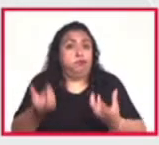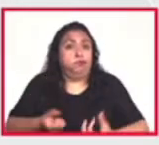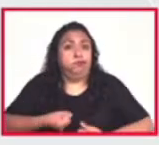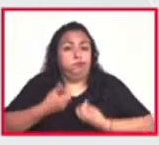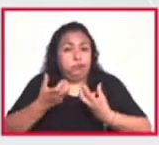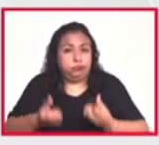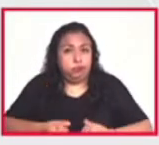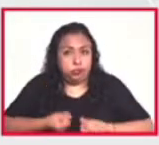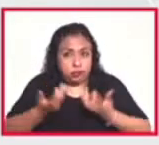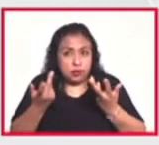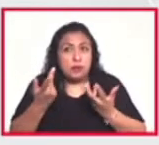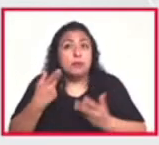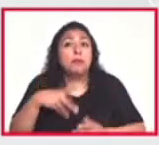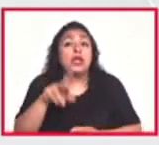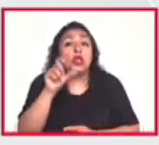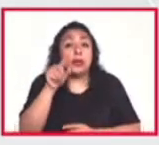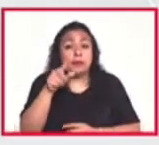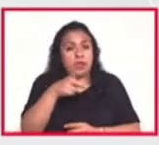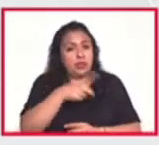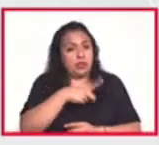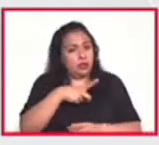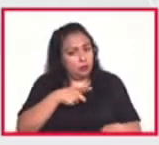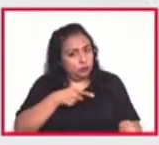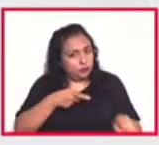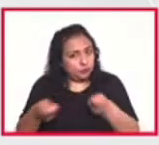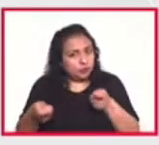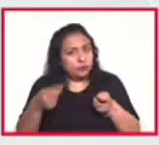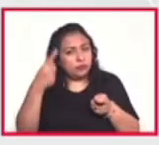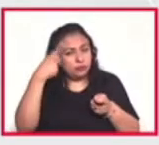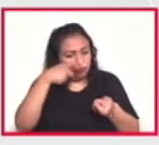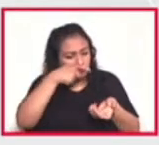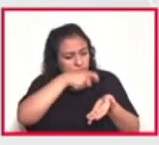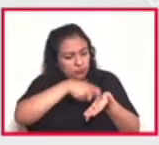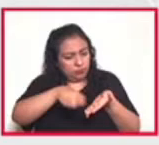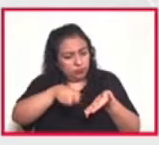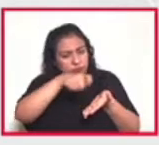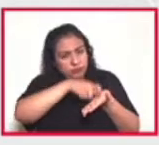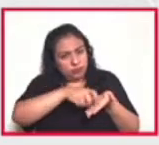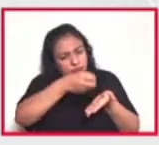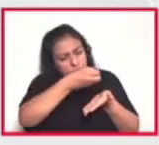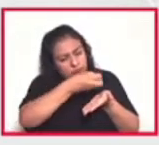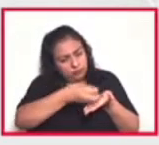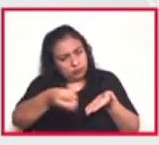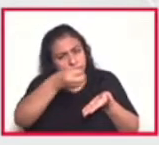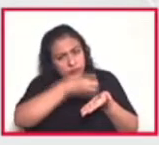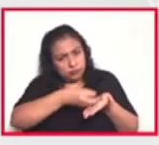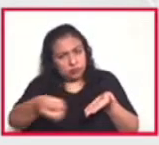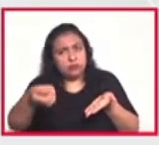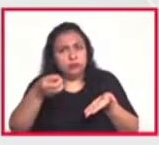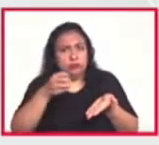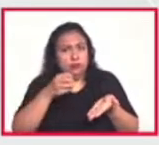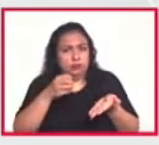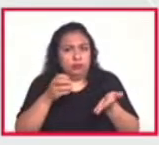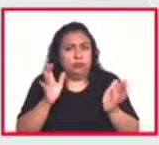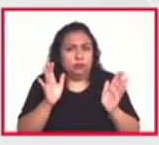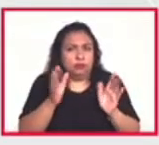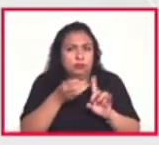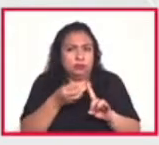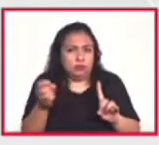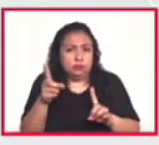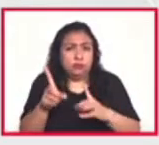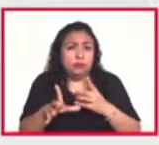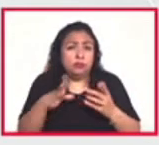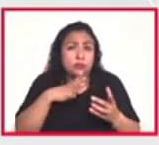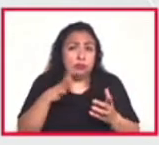otra parte tienes que dominar para que la escritura sea una escritura... En fin, o sea, tú tienes problemas, pero no tienes que causárselos